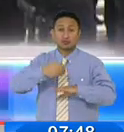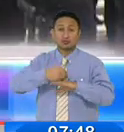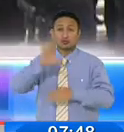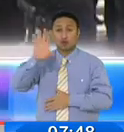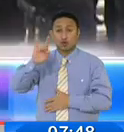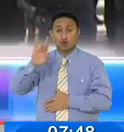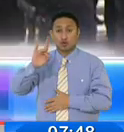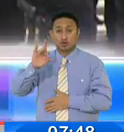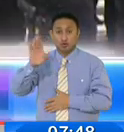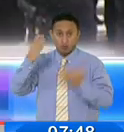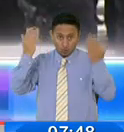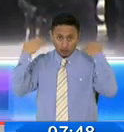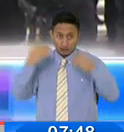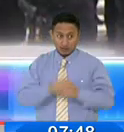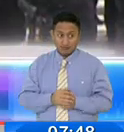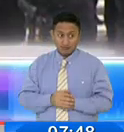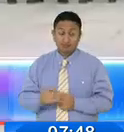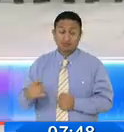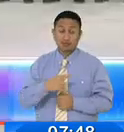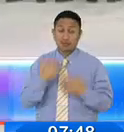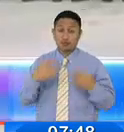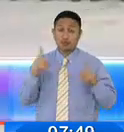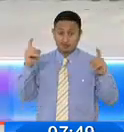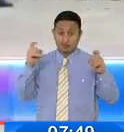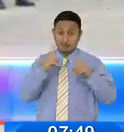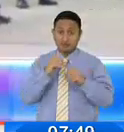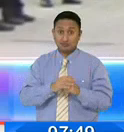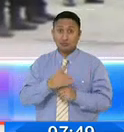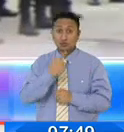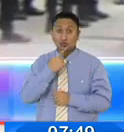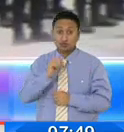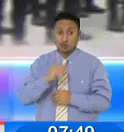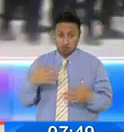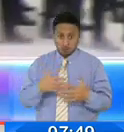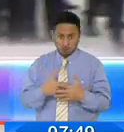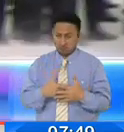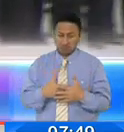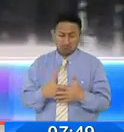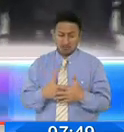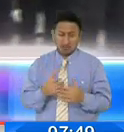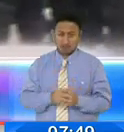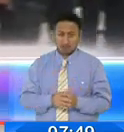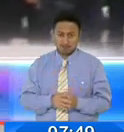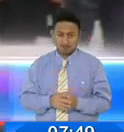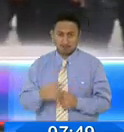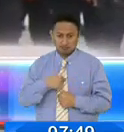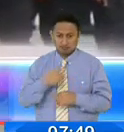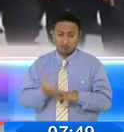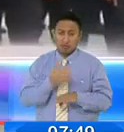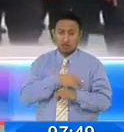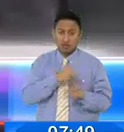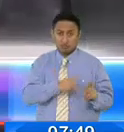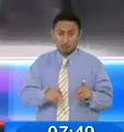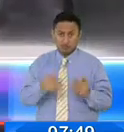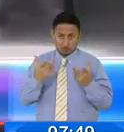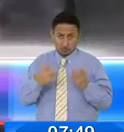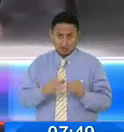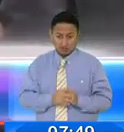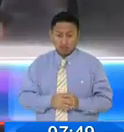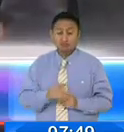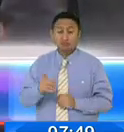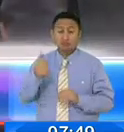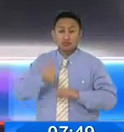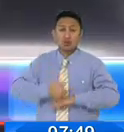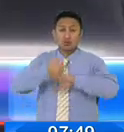para ellos todo un reto del cual aseguran no tener miedo. Por el contrario, están ya a las órdenes de